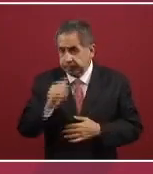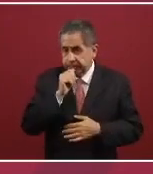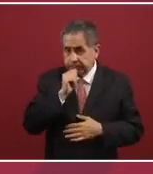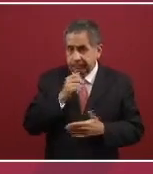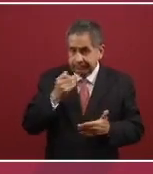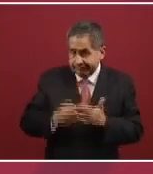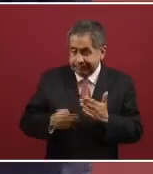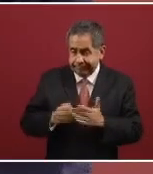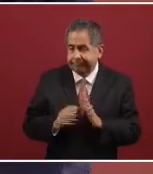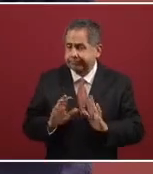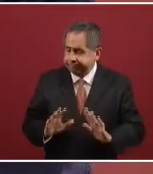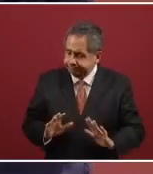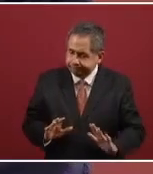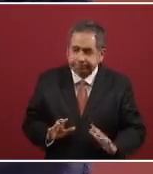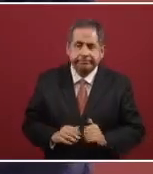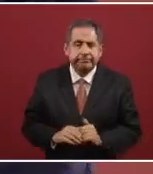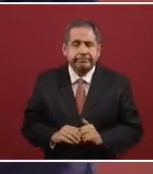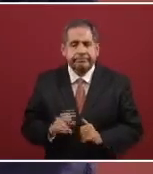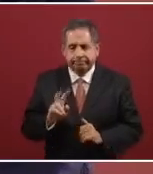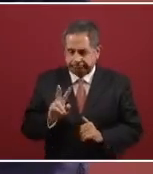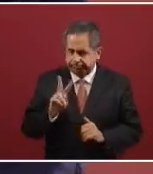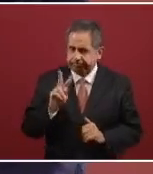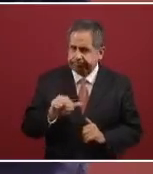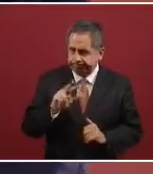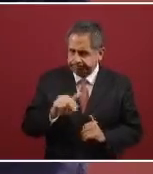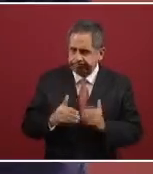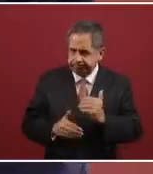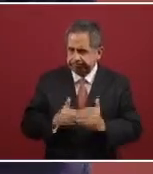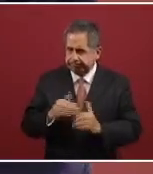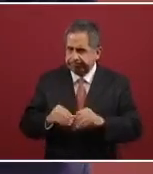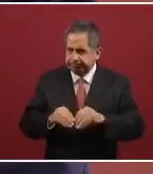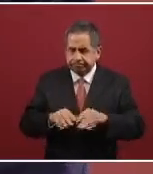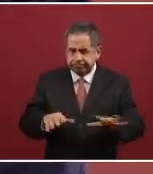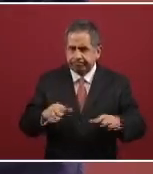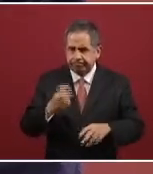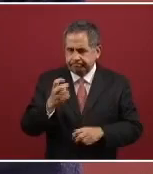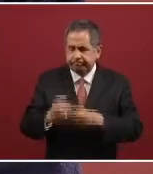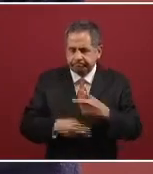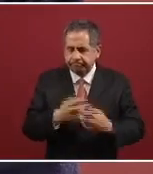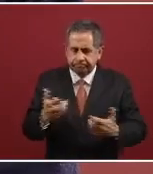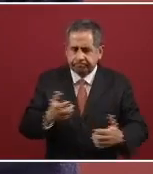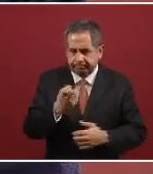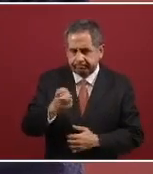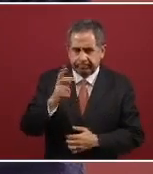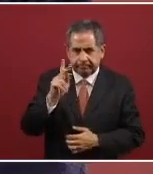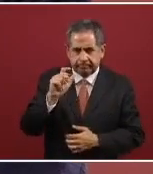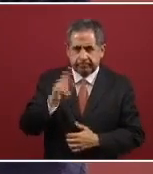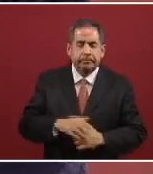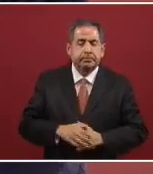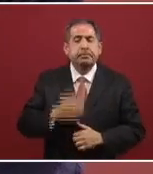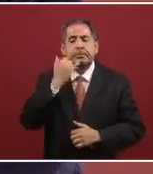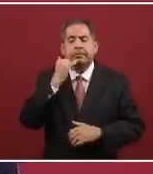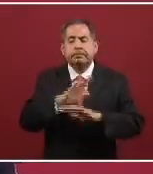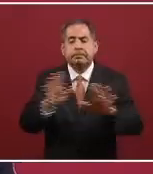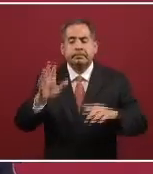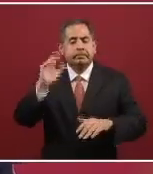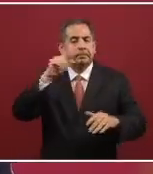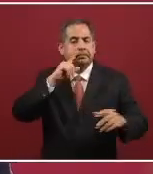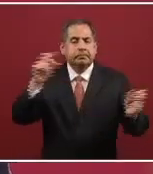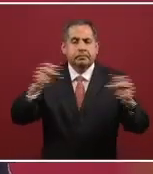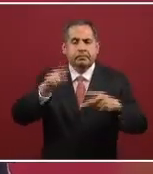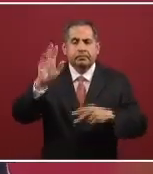reparación. Pero entonces vamos a llevar a cabo este plan. Bueno, ya,